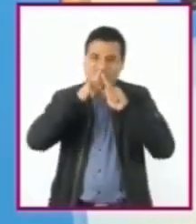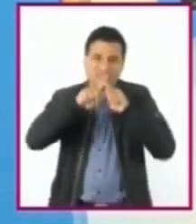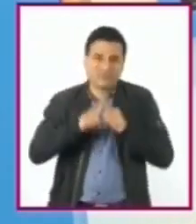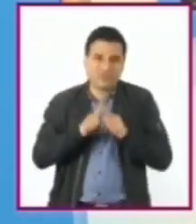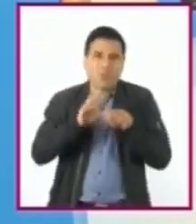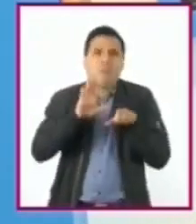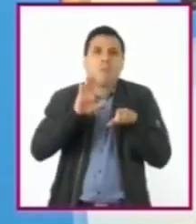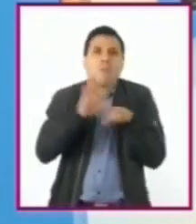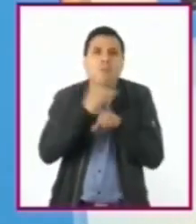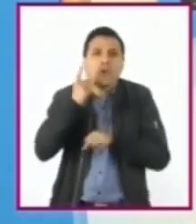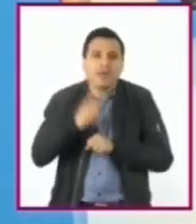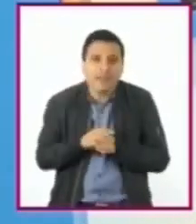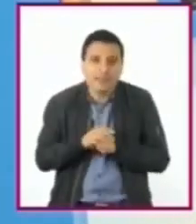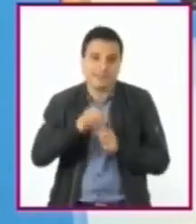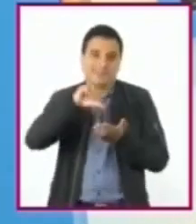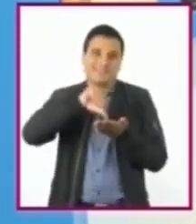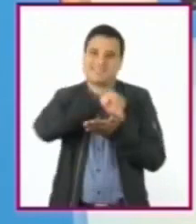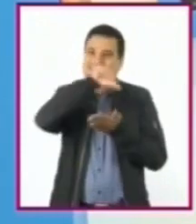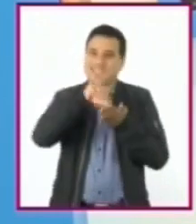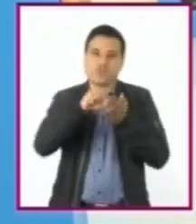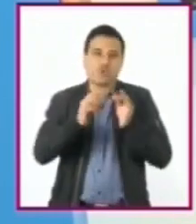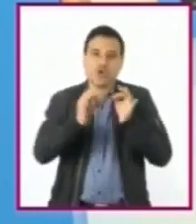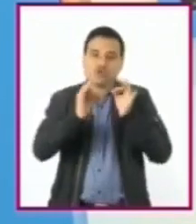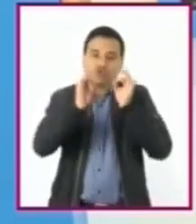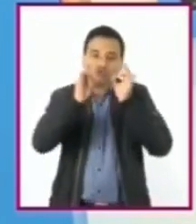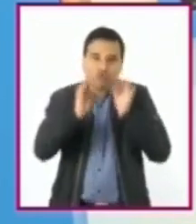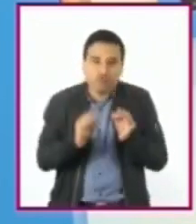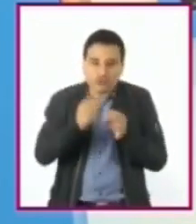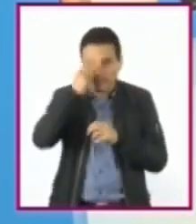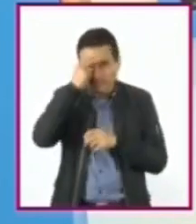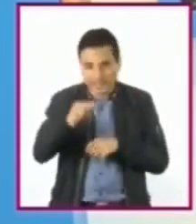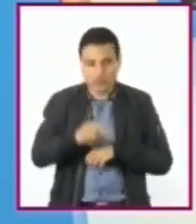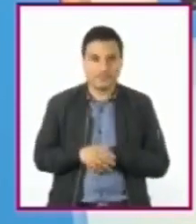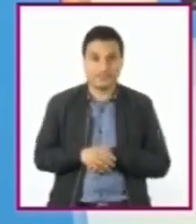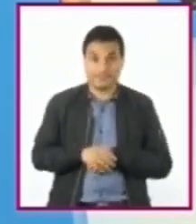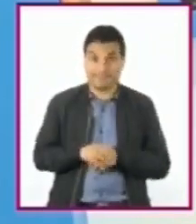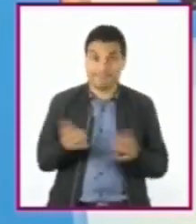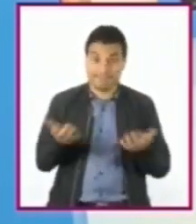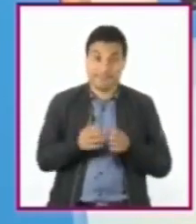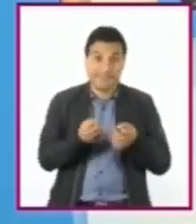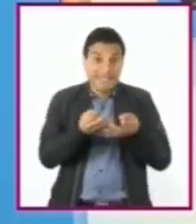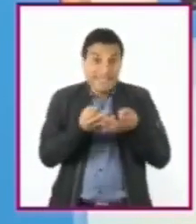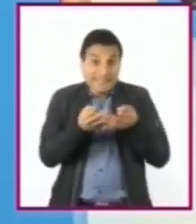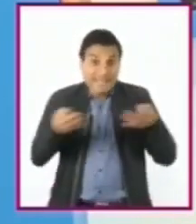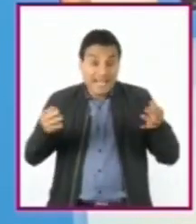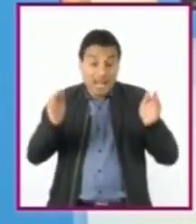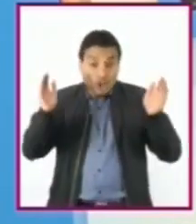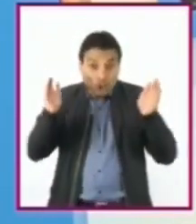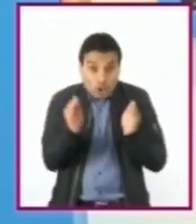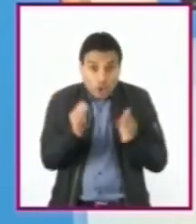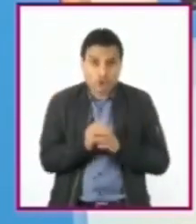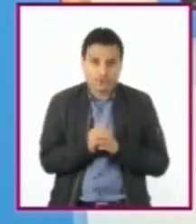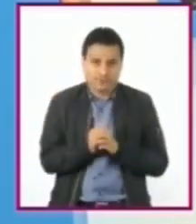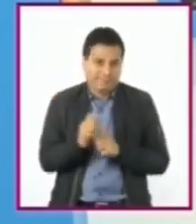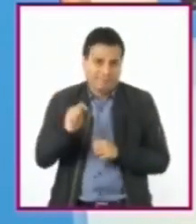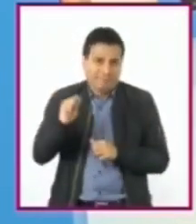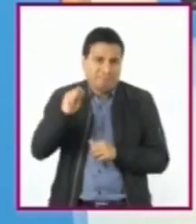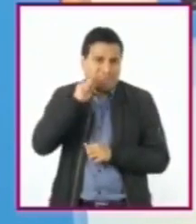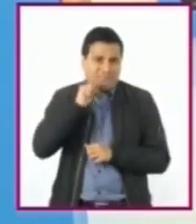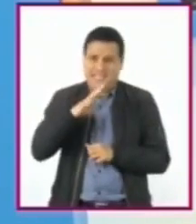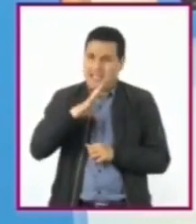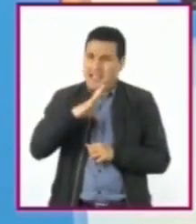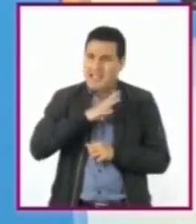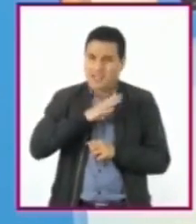debido a su ubicación en el centro de la República Mexicana y, aunque su territorio es pequeño, cuenta con un gran